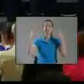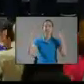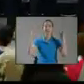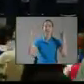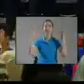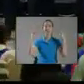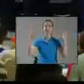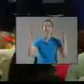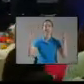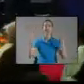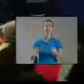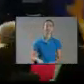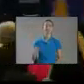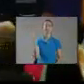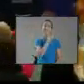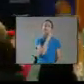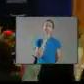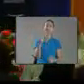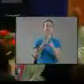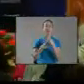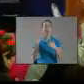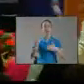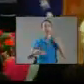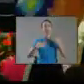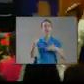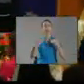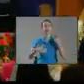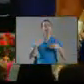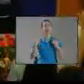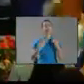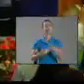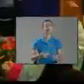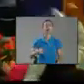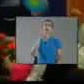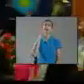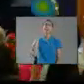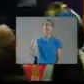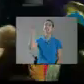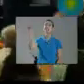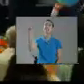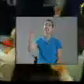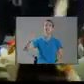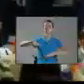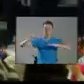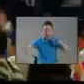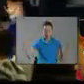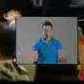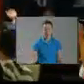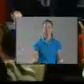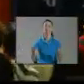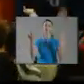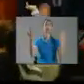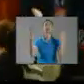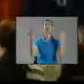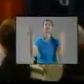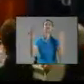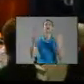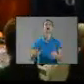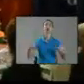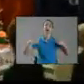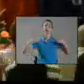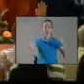se alegrarán, cantarán con regocijo. El Señor se ha